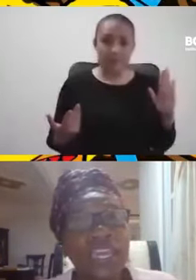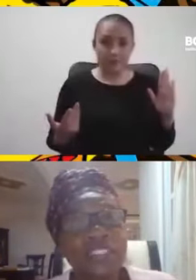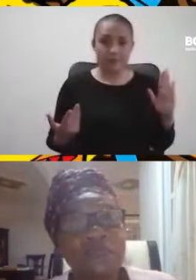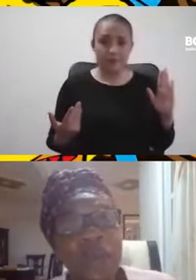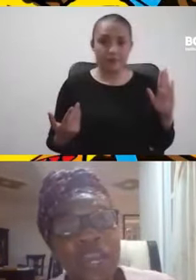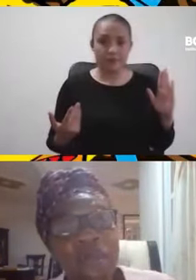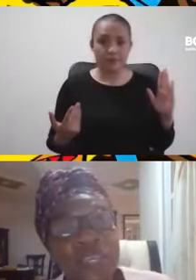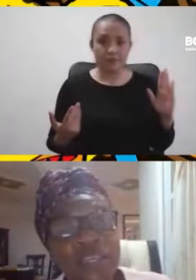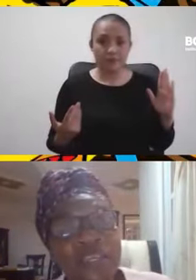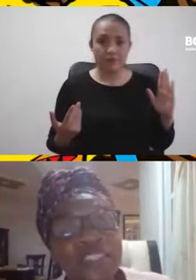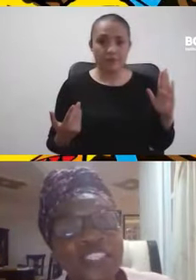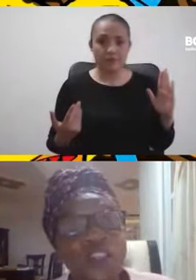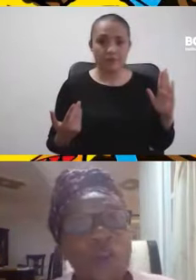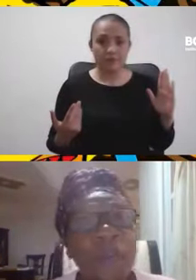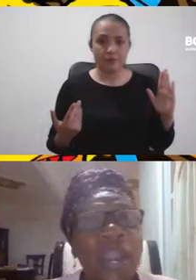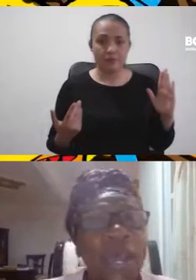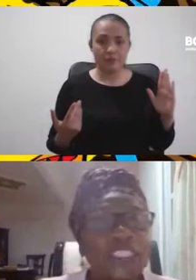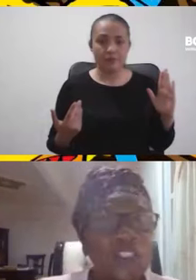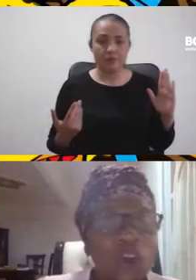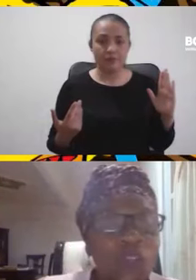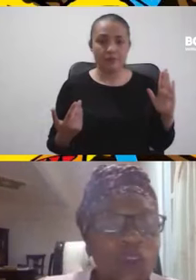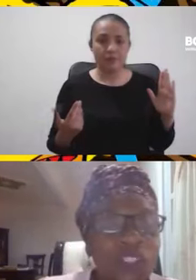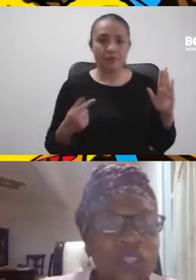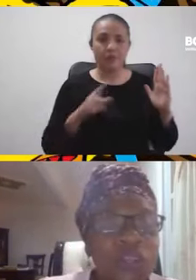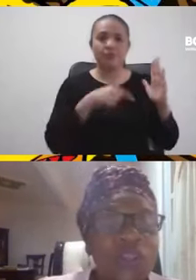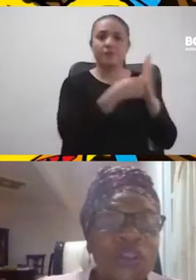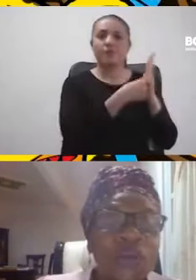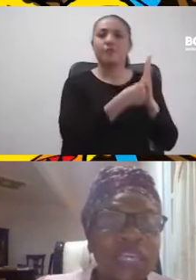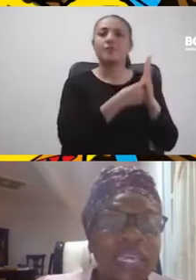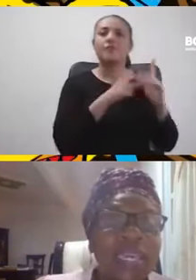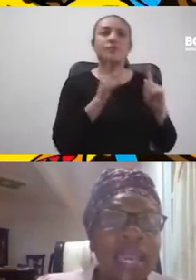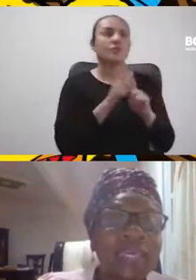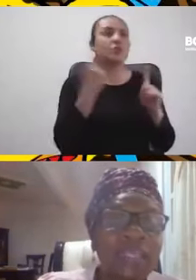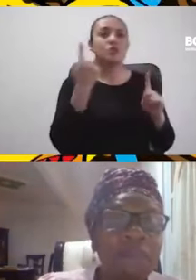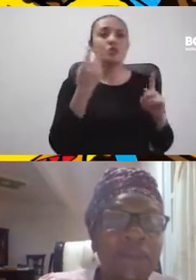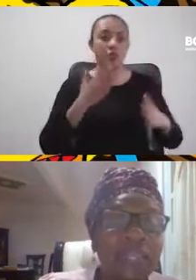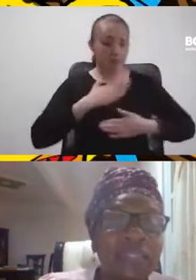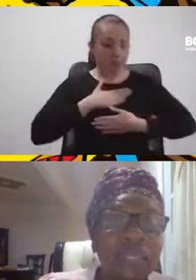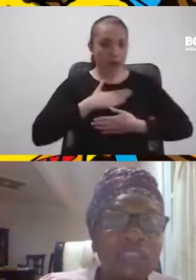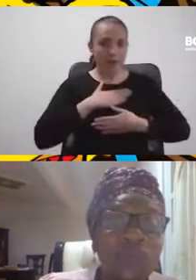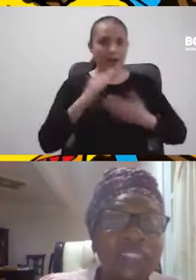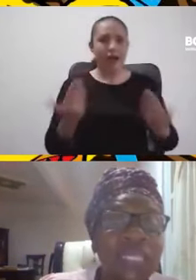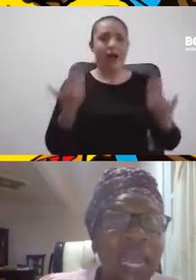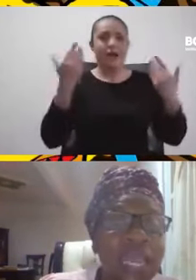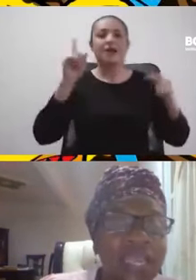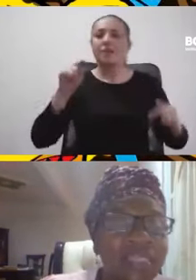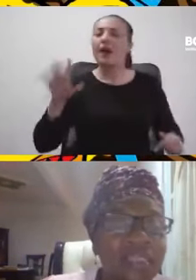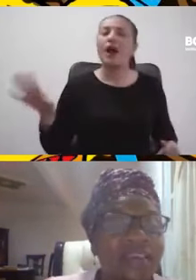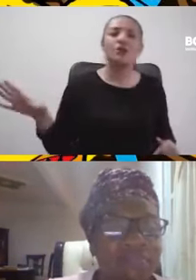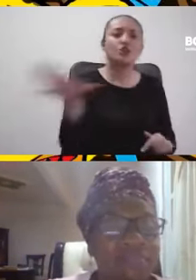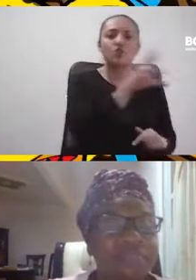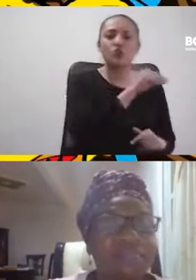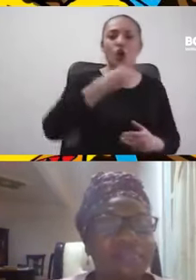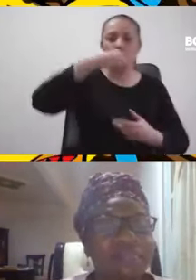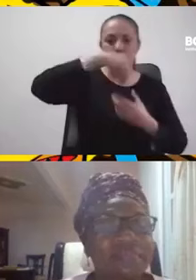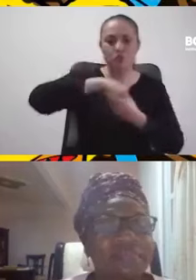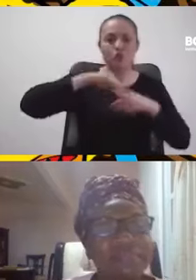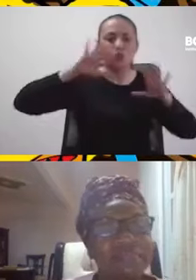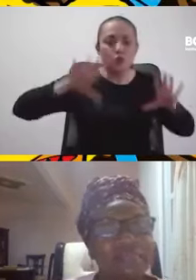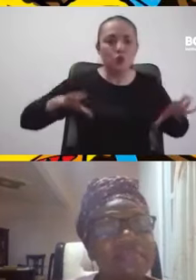que es para mí, sino para todos los que hacen parte de nuestra etnia.